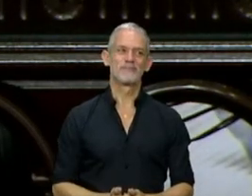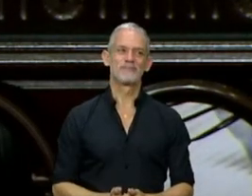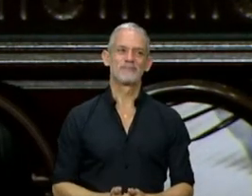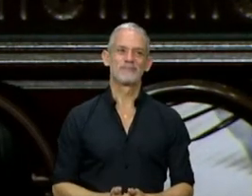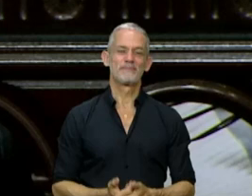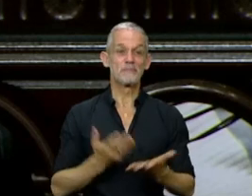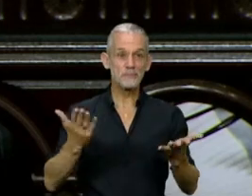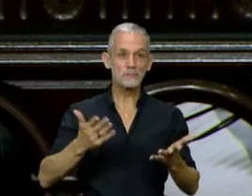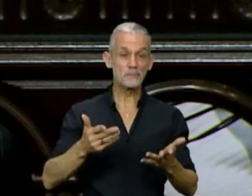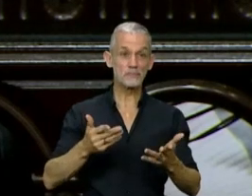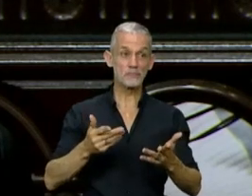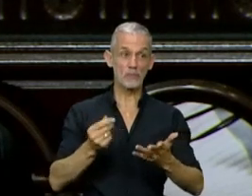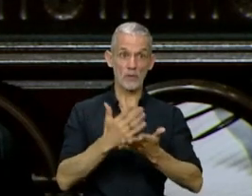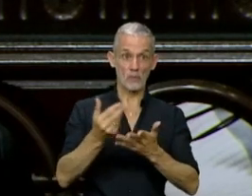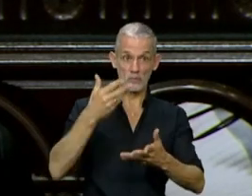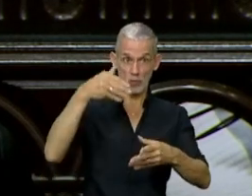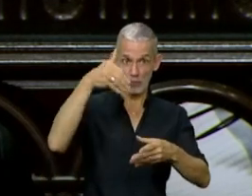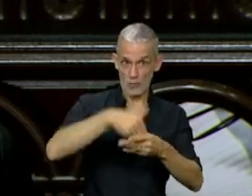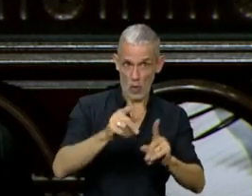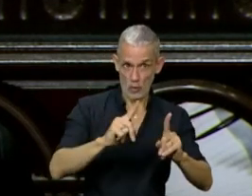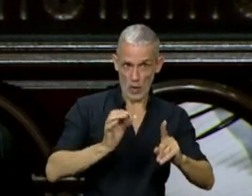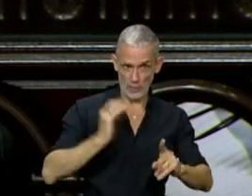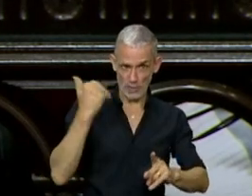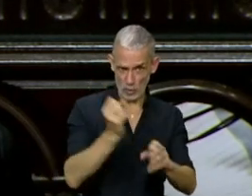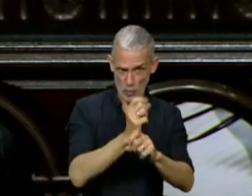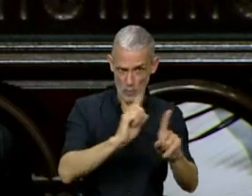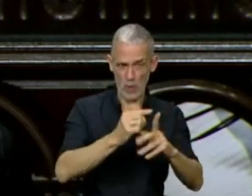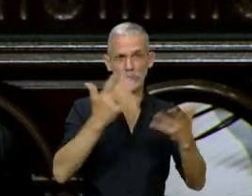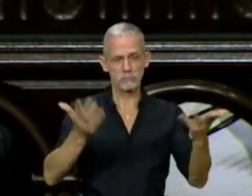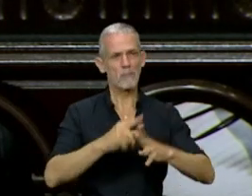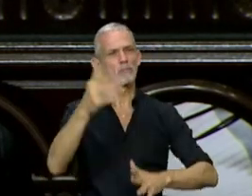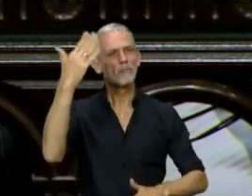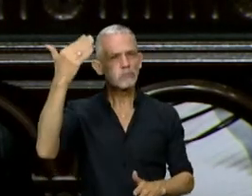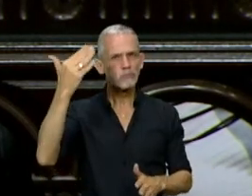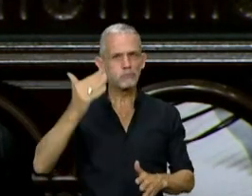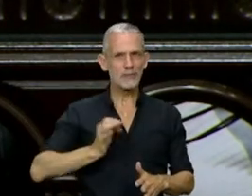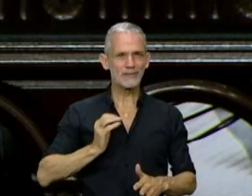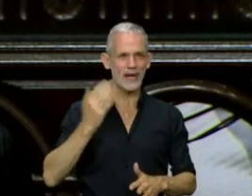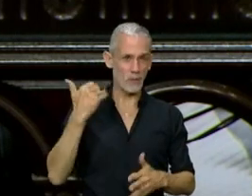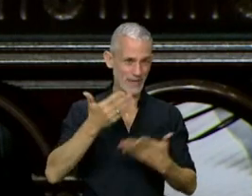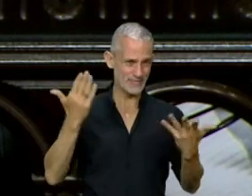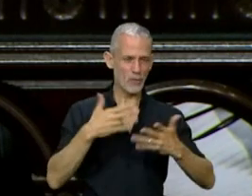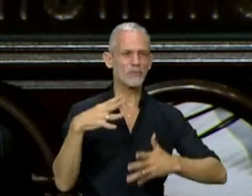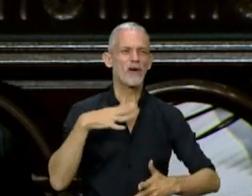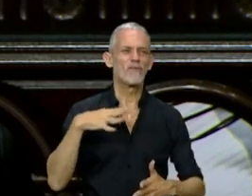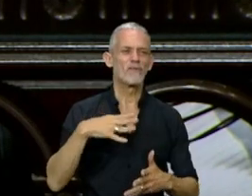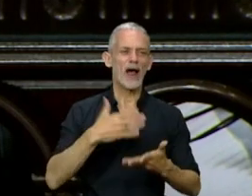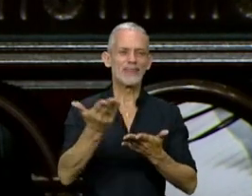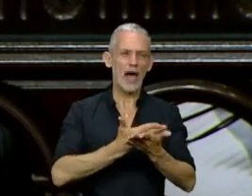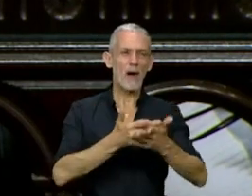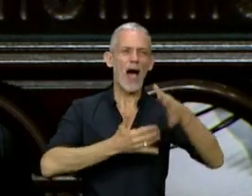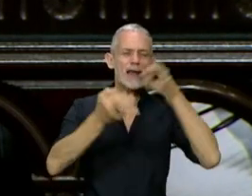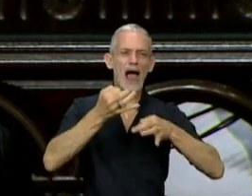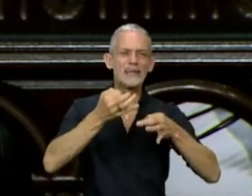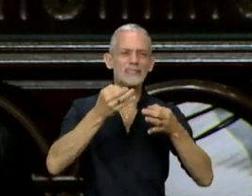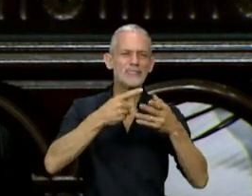que rechazaron el año pasado, lo decíamos en aquel discurso, que faltaba análisis